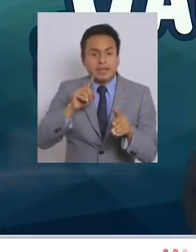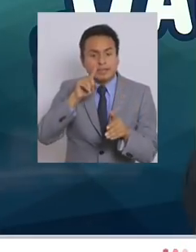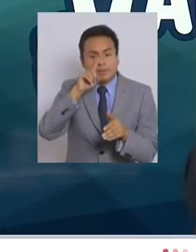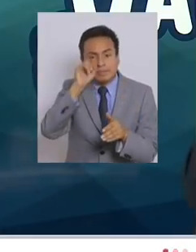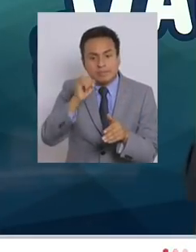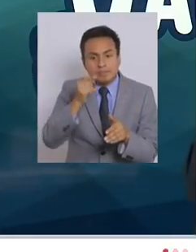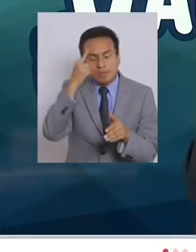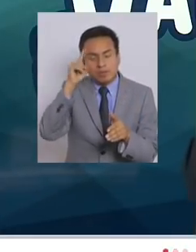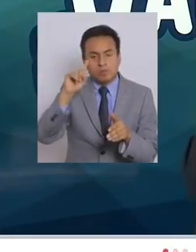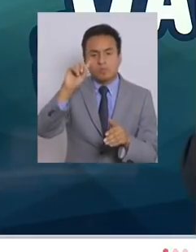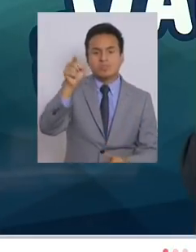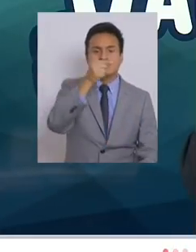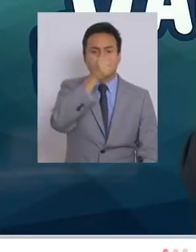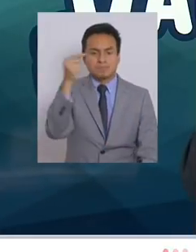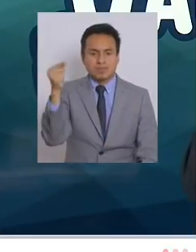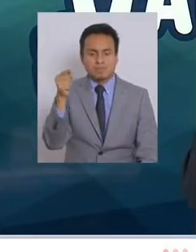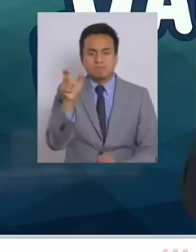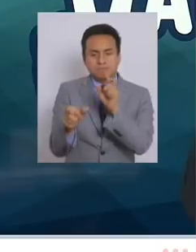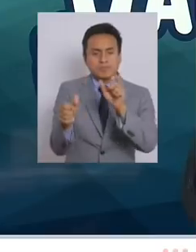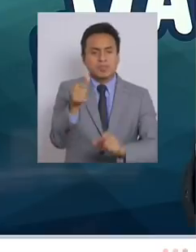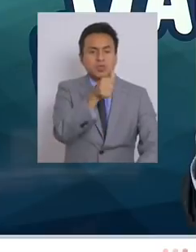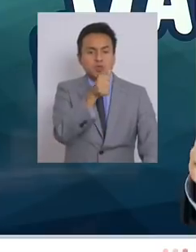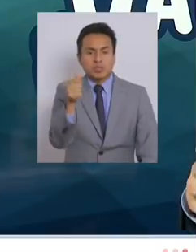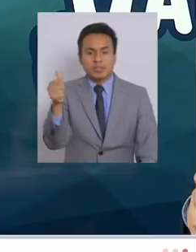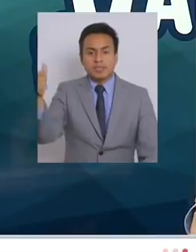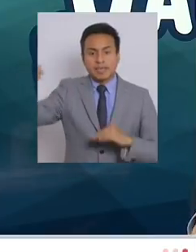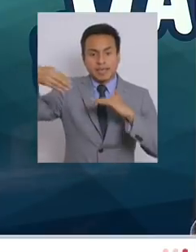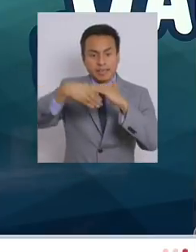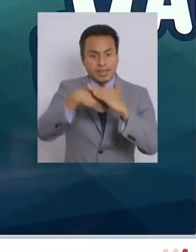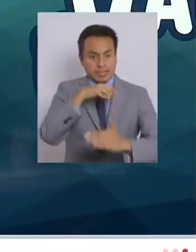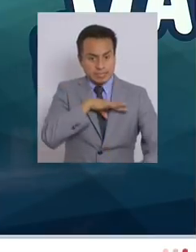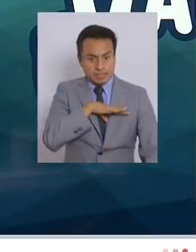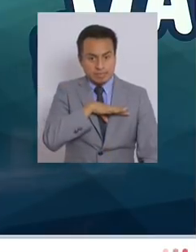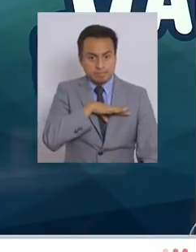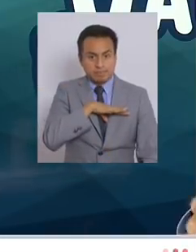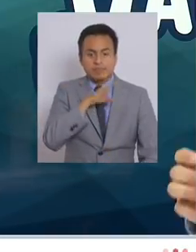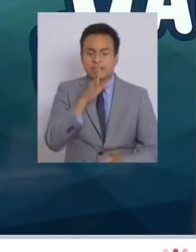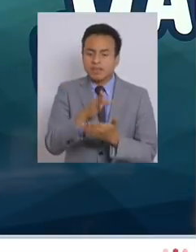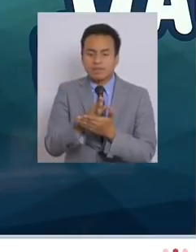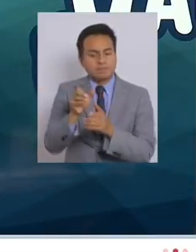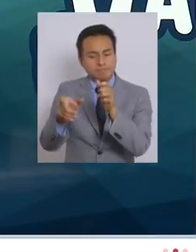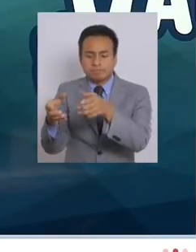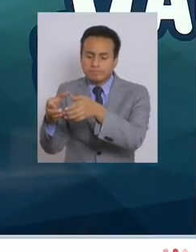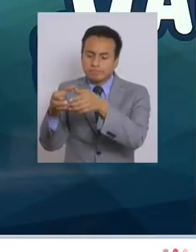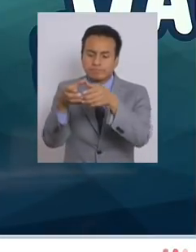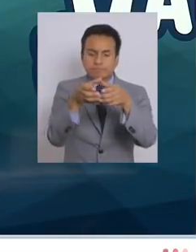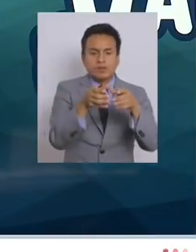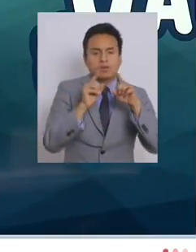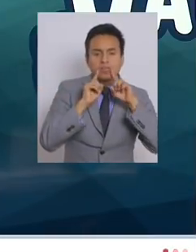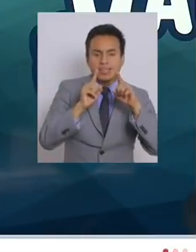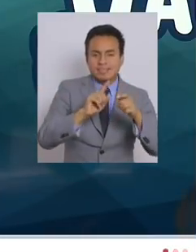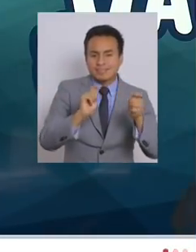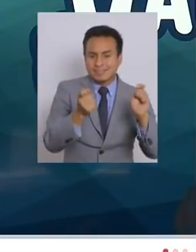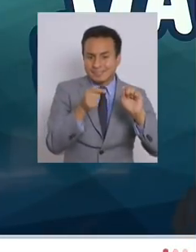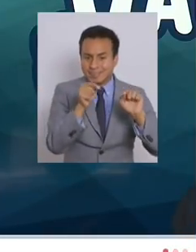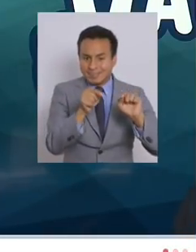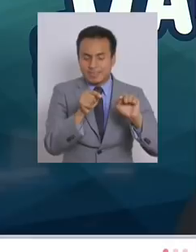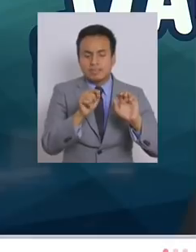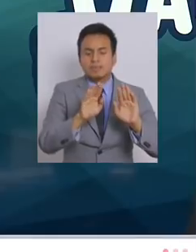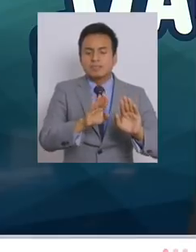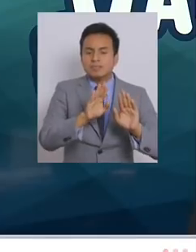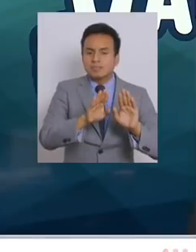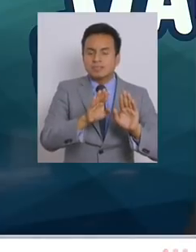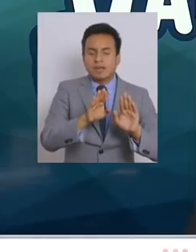pero a partir de la próxima semana todas las personas que ingresan a chile van a tener que trasladarse a este hotel y en este momento